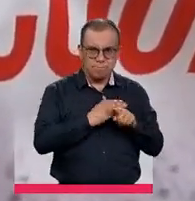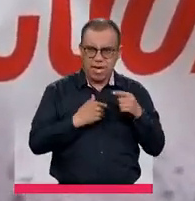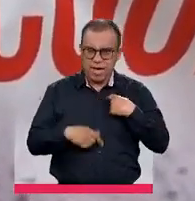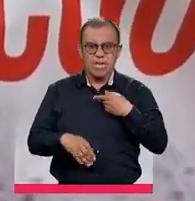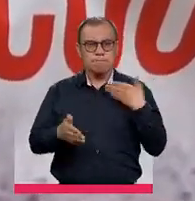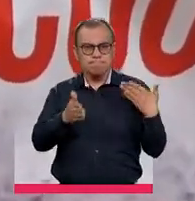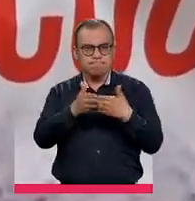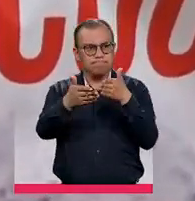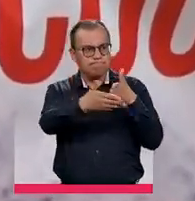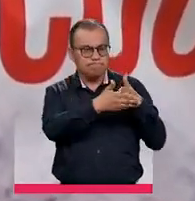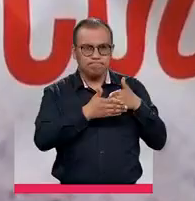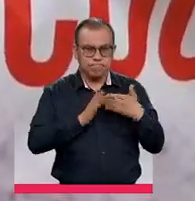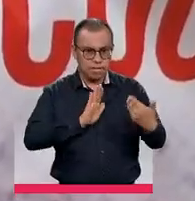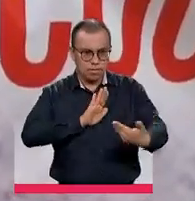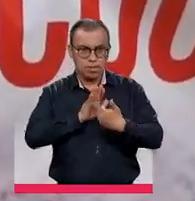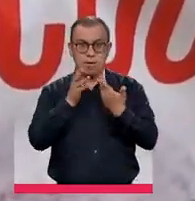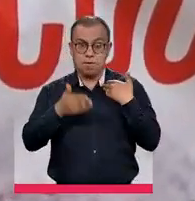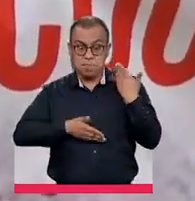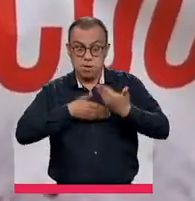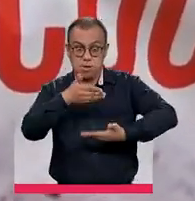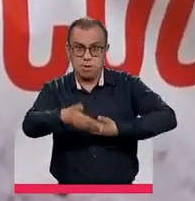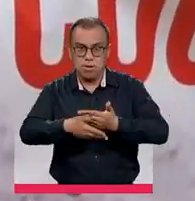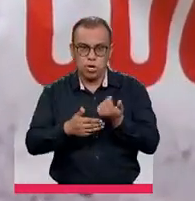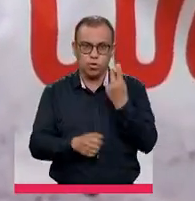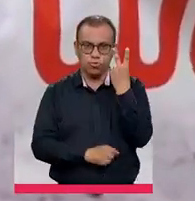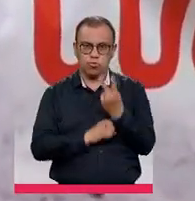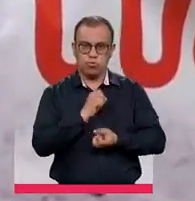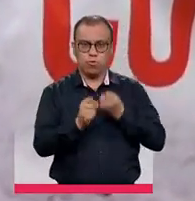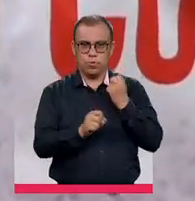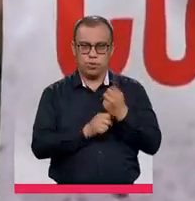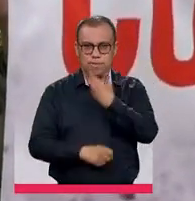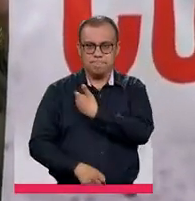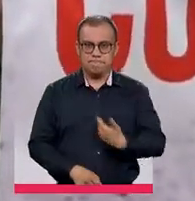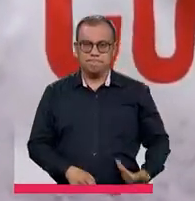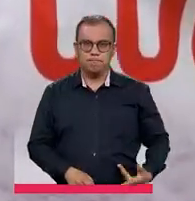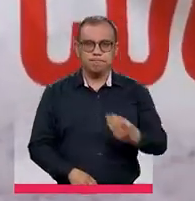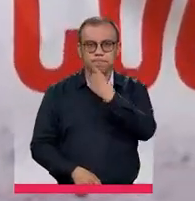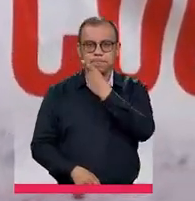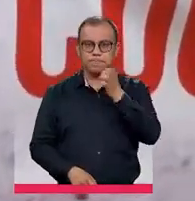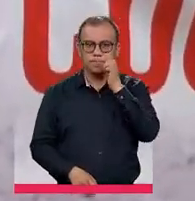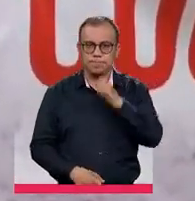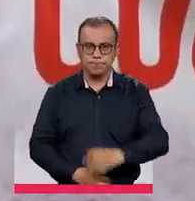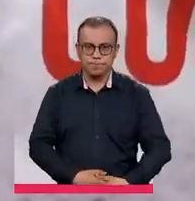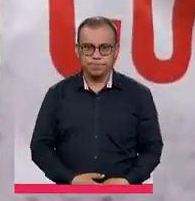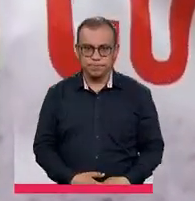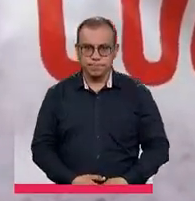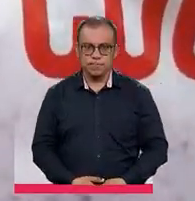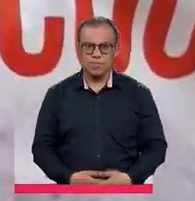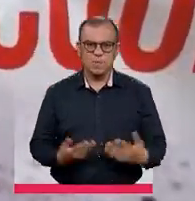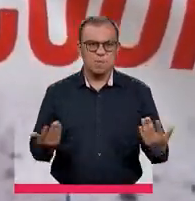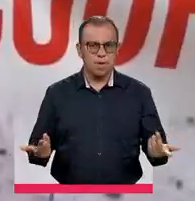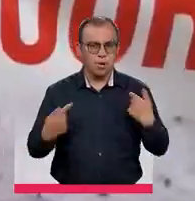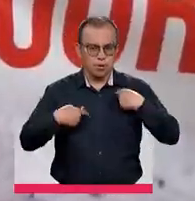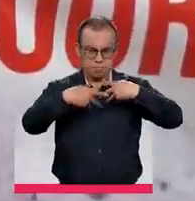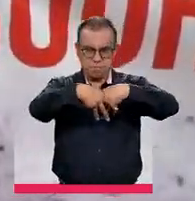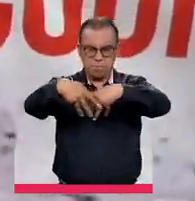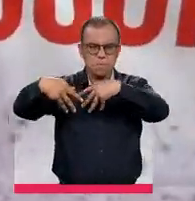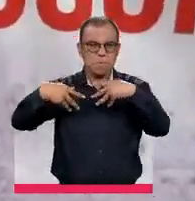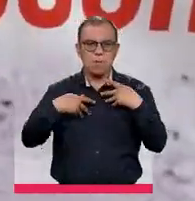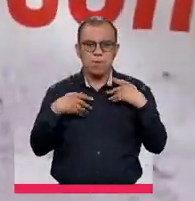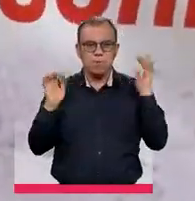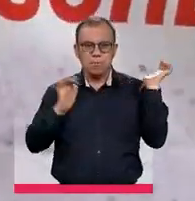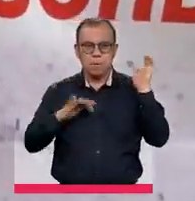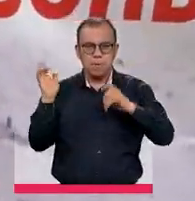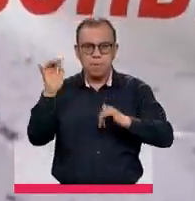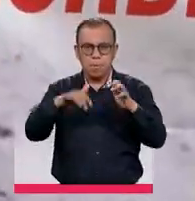que hemos tenido al transcurrir de estos 2 años que lleva el presidente Duque. ¿Personas de qué sitios están aquí en la manifestación y quiénes van a ir